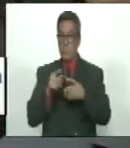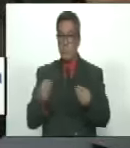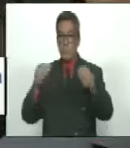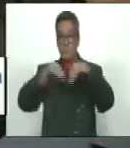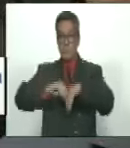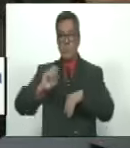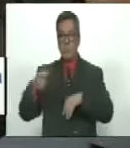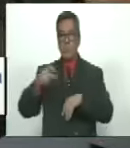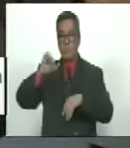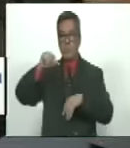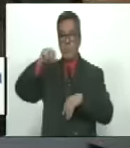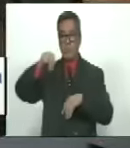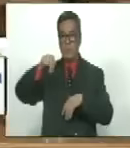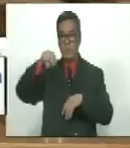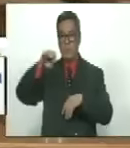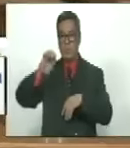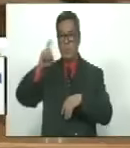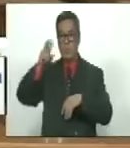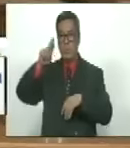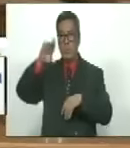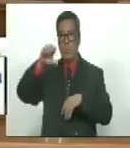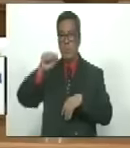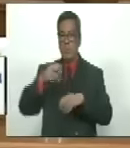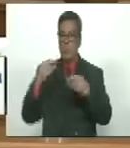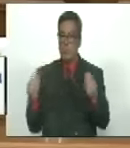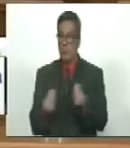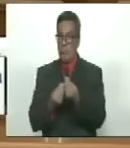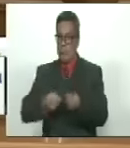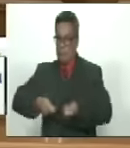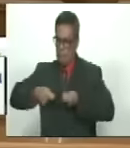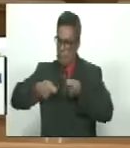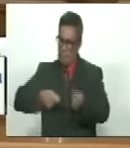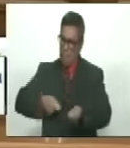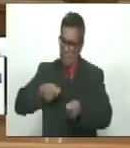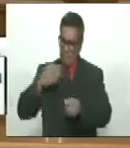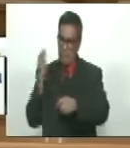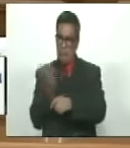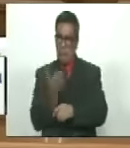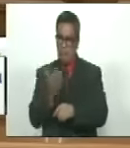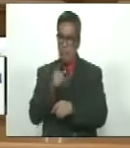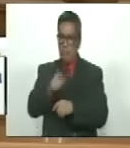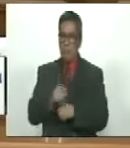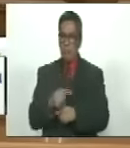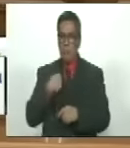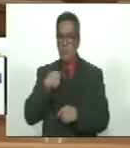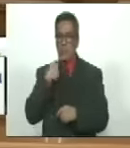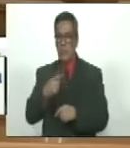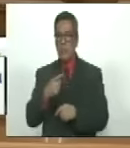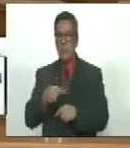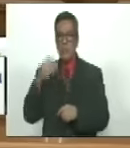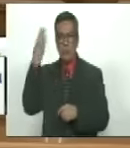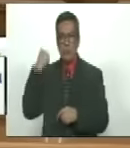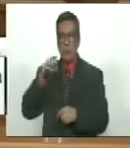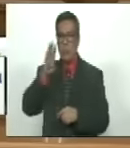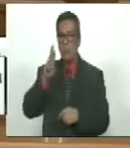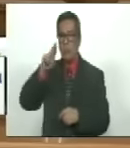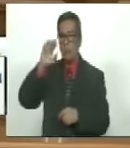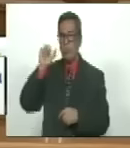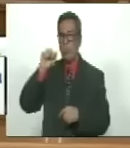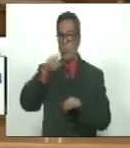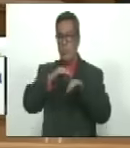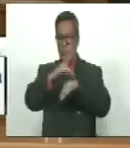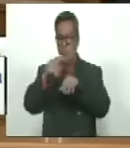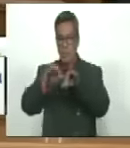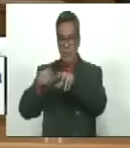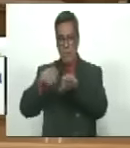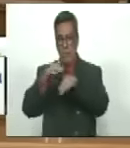Acuerdo de Ginebra. Y vino un conjunto de ataques. La declaración aquella de Brian Nichols, su secretario de